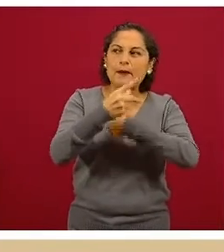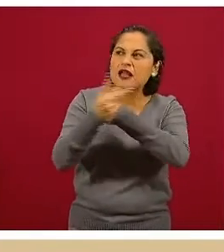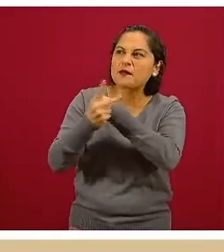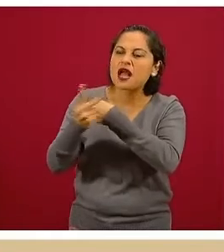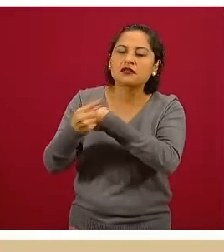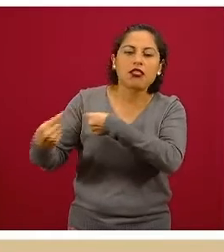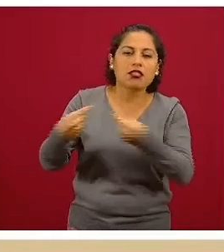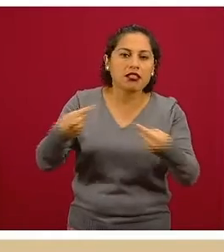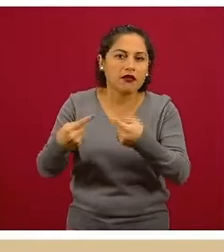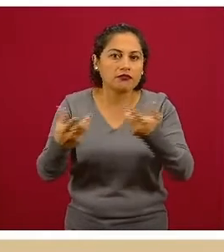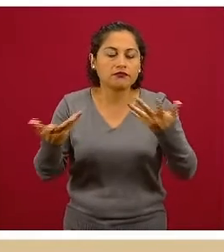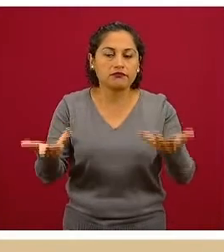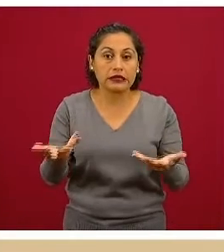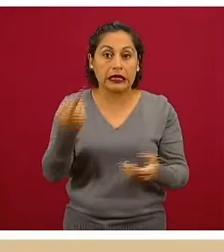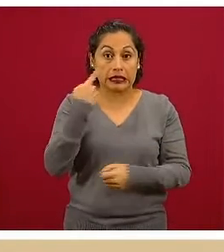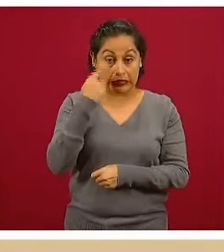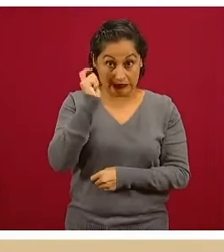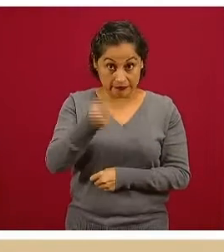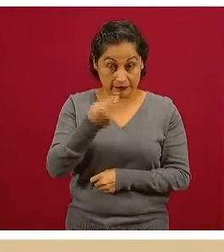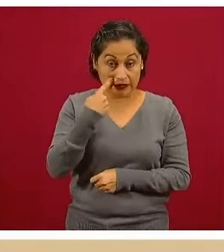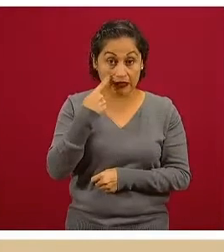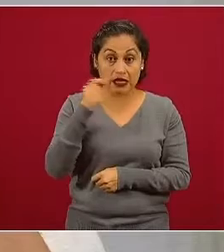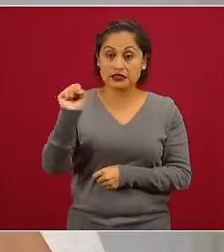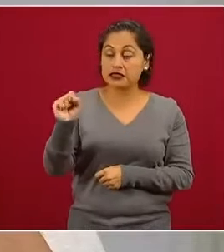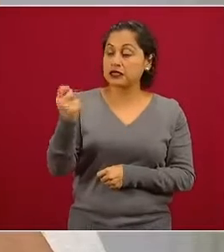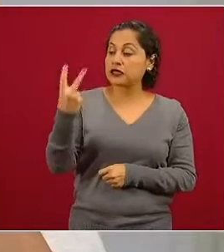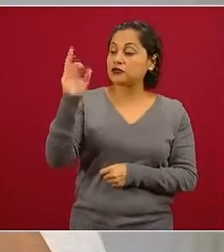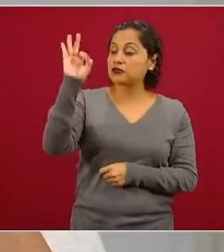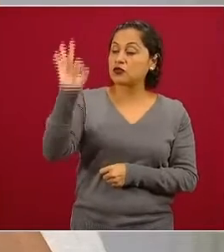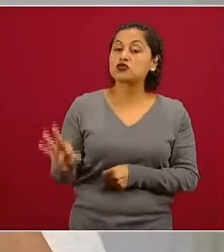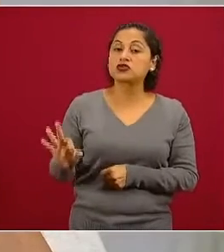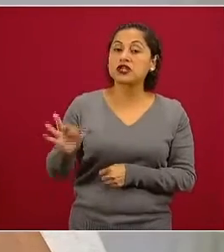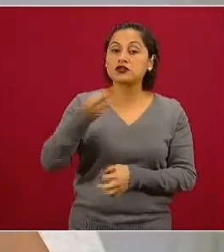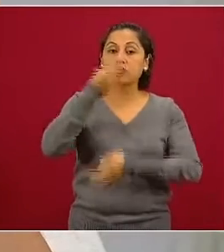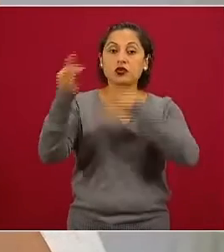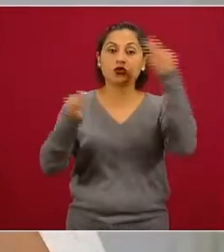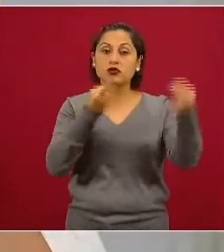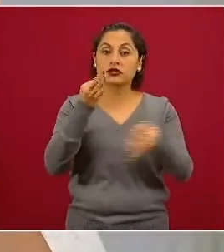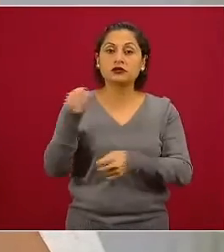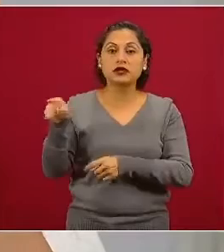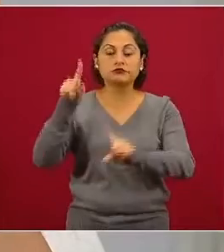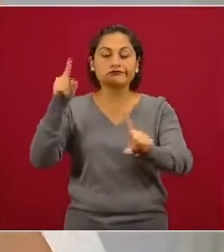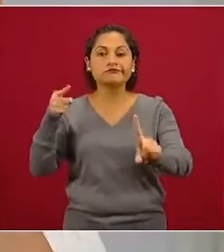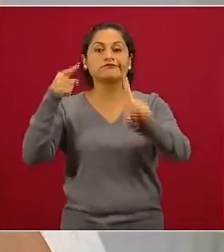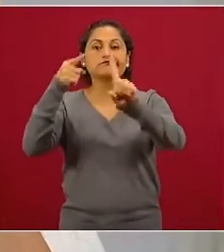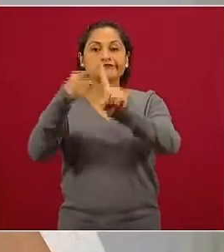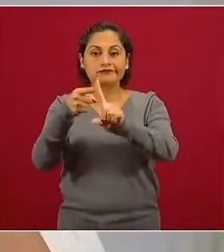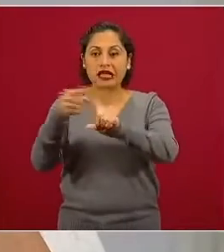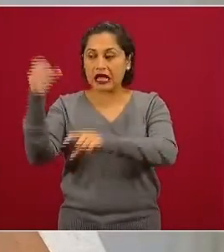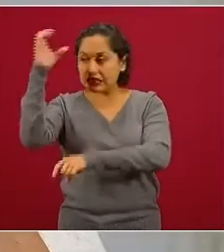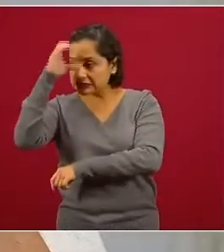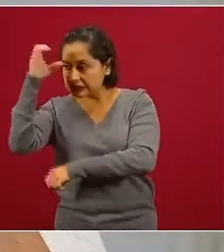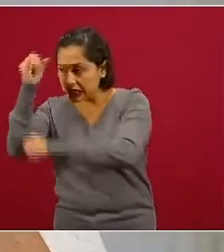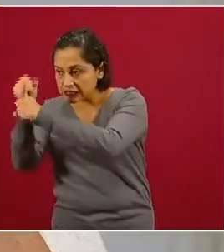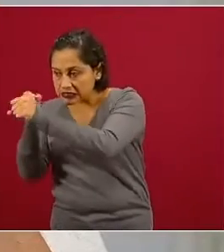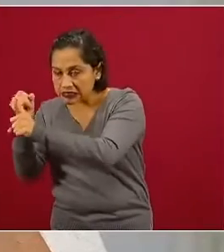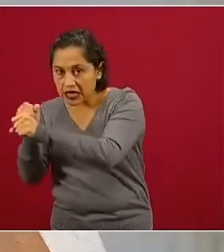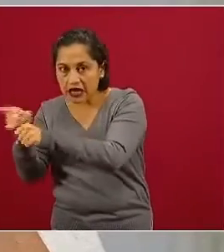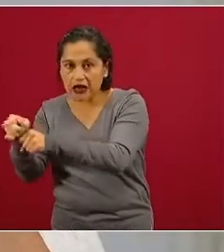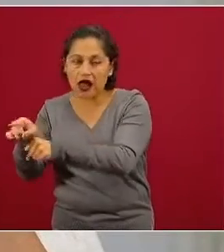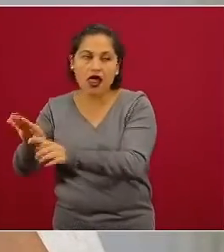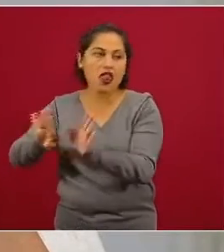y 20.7% a vacunas asesinas o espías, por llamarla de alguna manera, que tienen que ver con este tipo